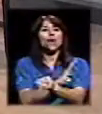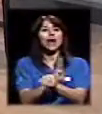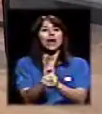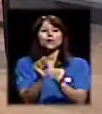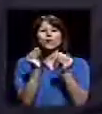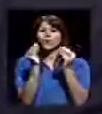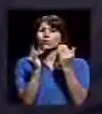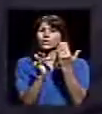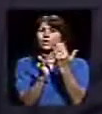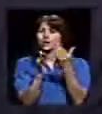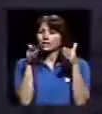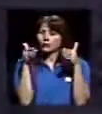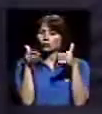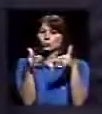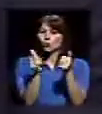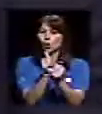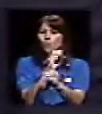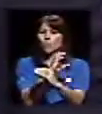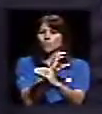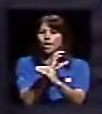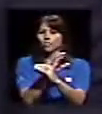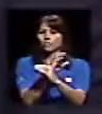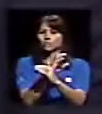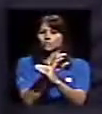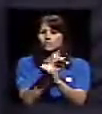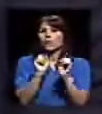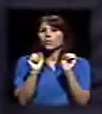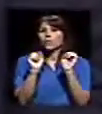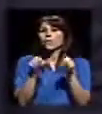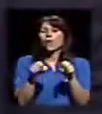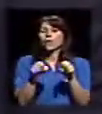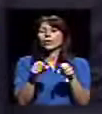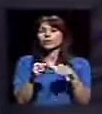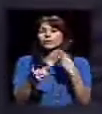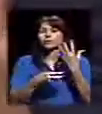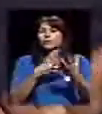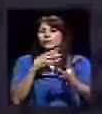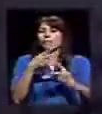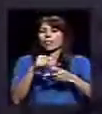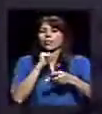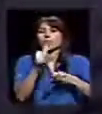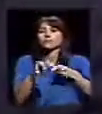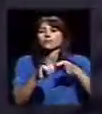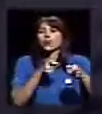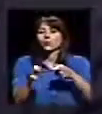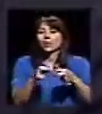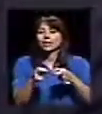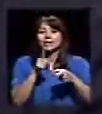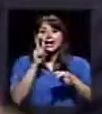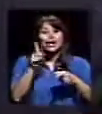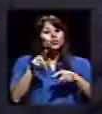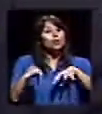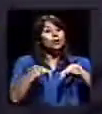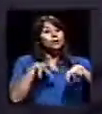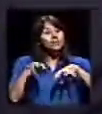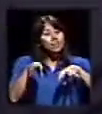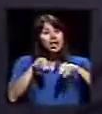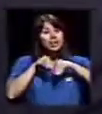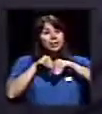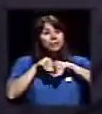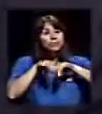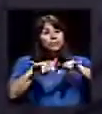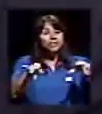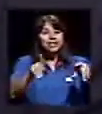trata con cuidado, el efecto trasciende a los bancos. Es una actividad que pega en el resto de actividades, sea personales o